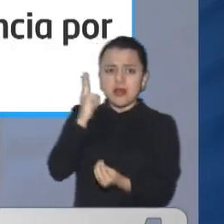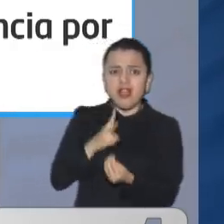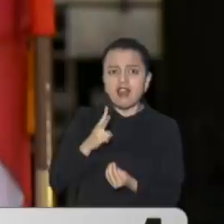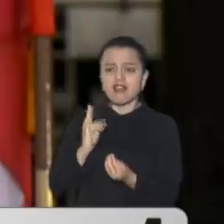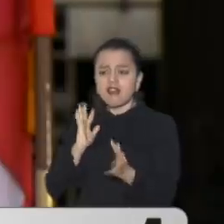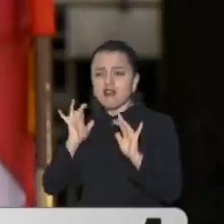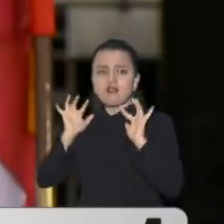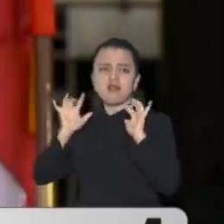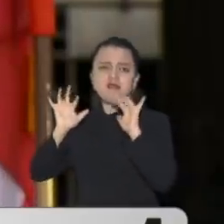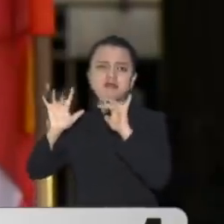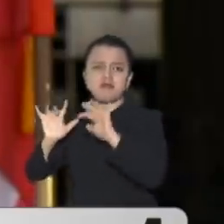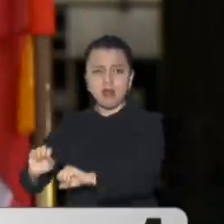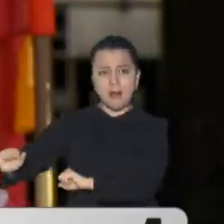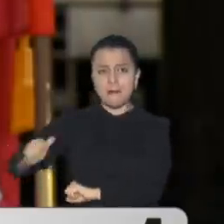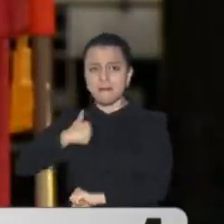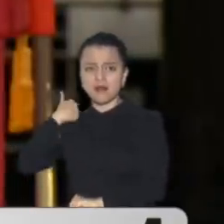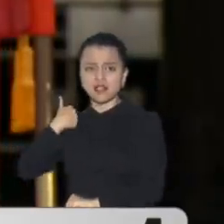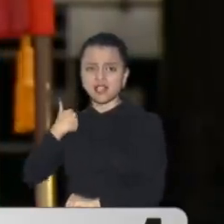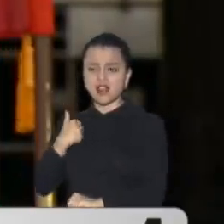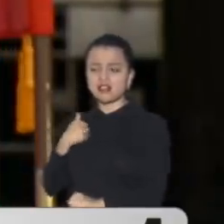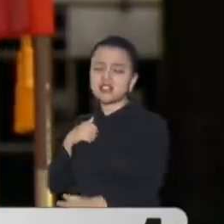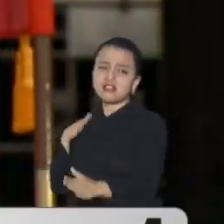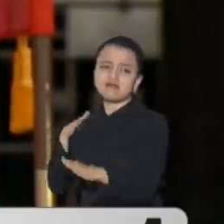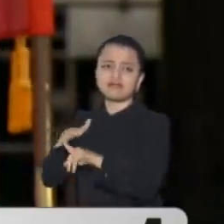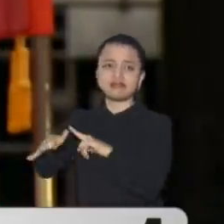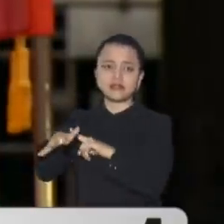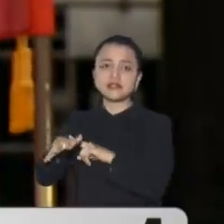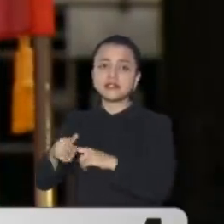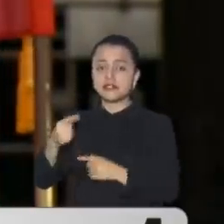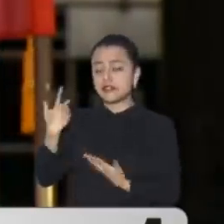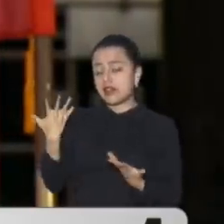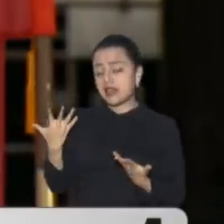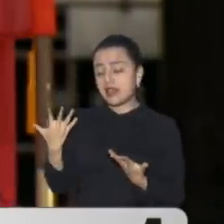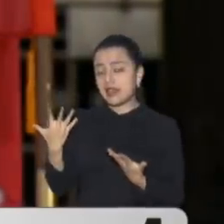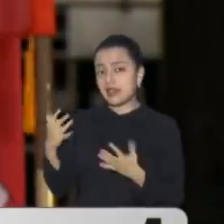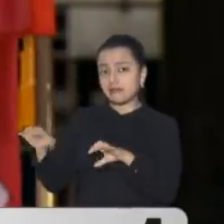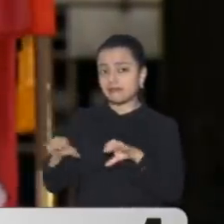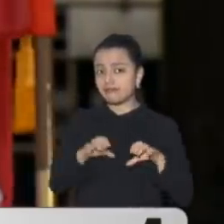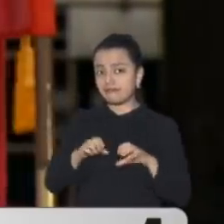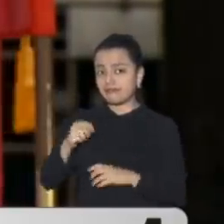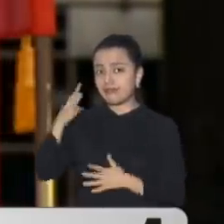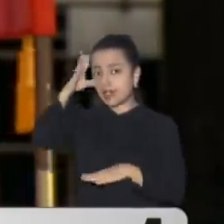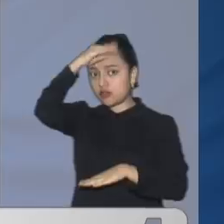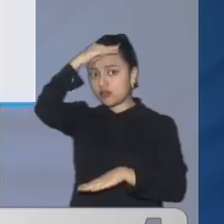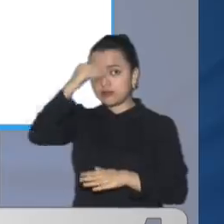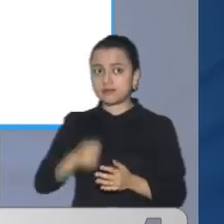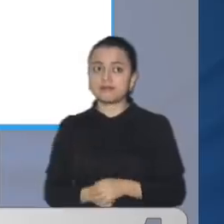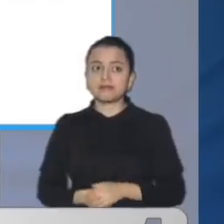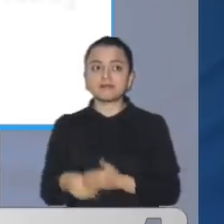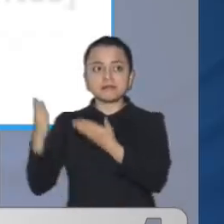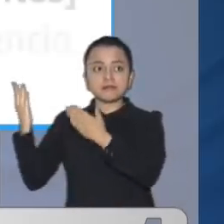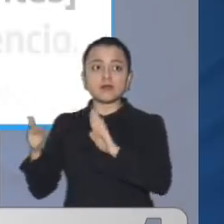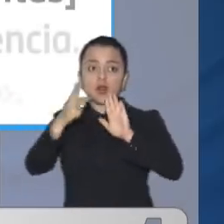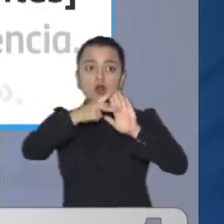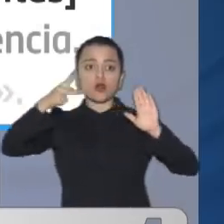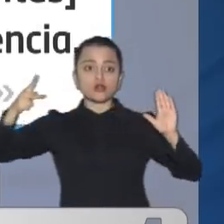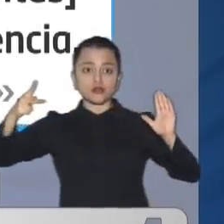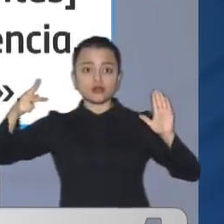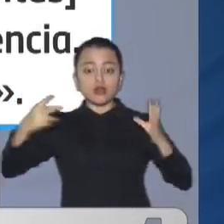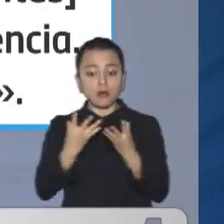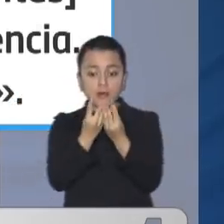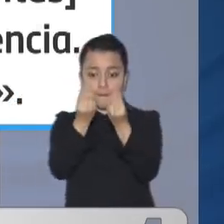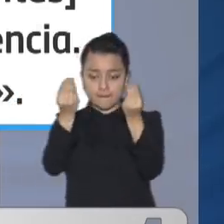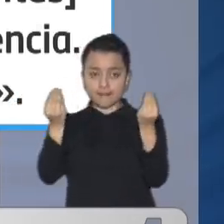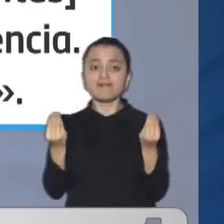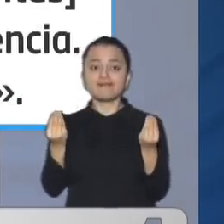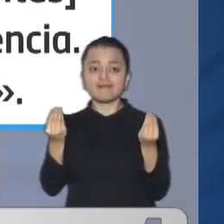presidente Trump. Y destacó que la decisión tomada por la Cámara fue en respeto a la Constitución. Fue un voto bipartidista emitido